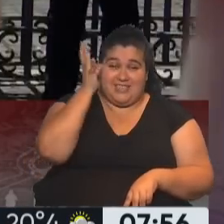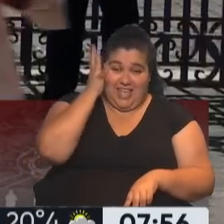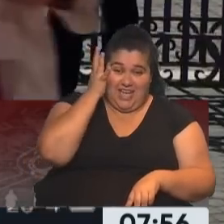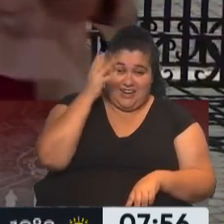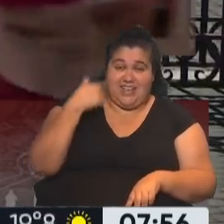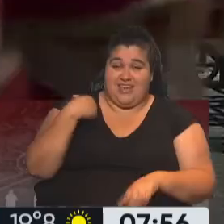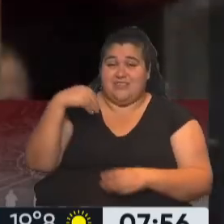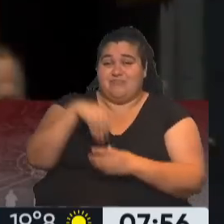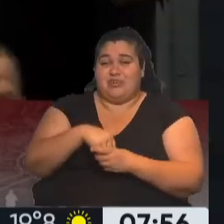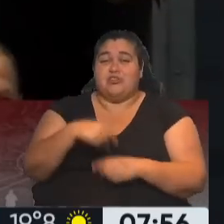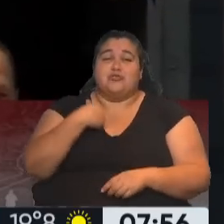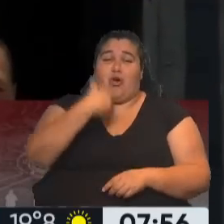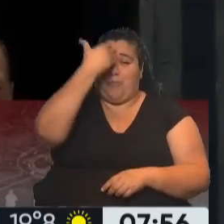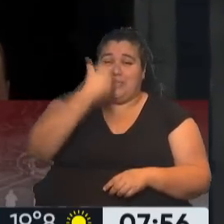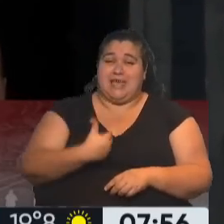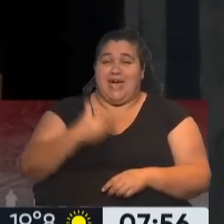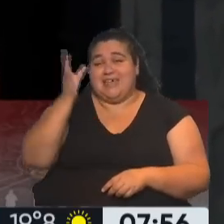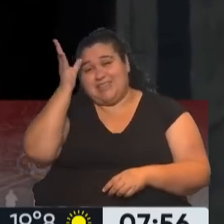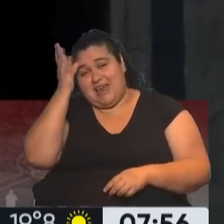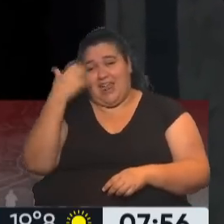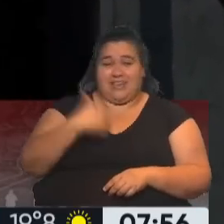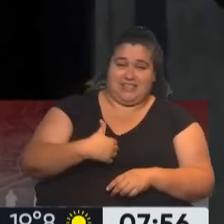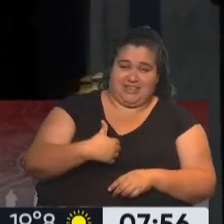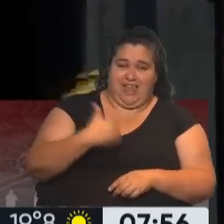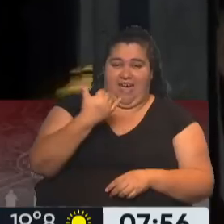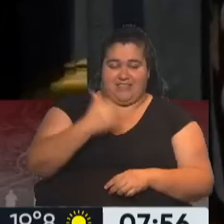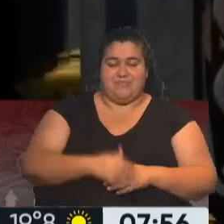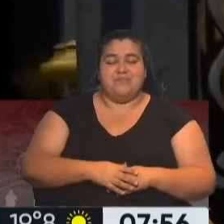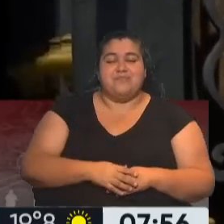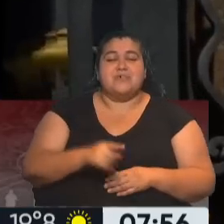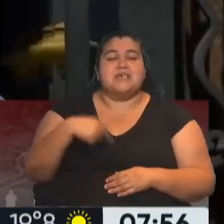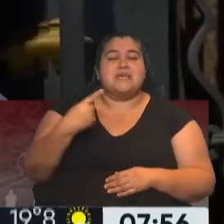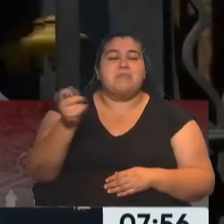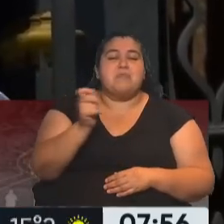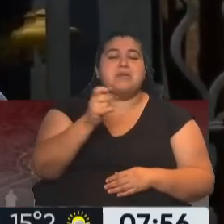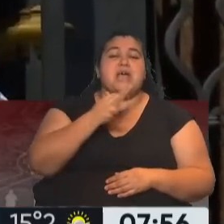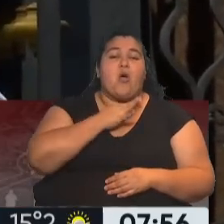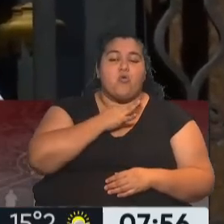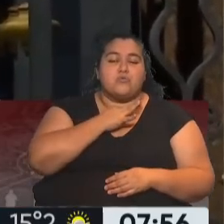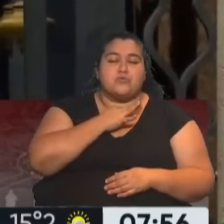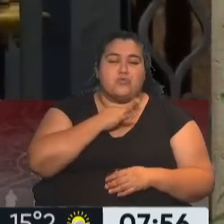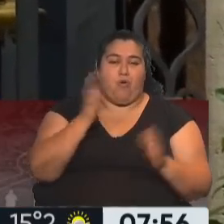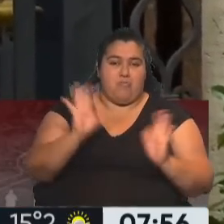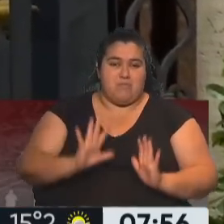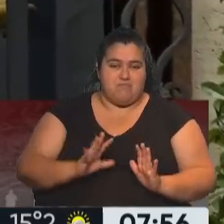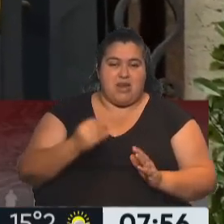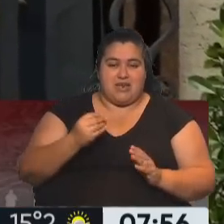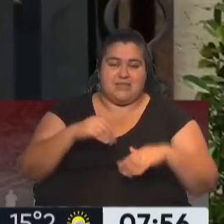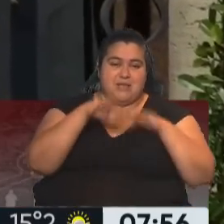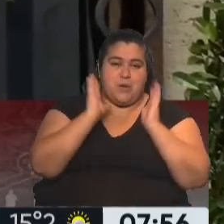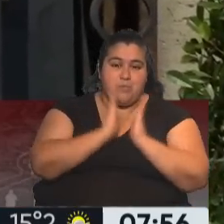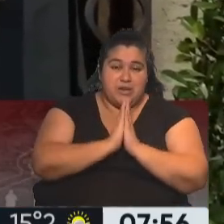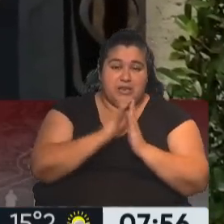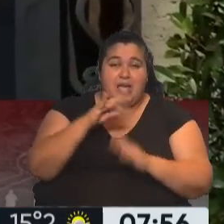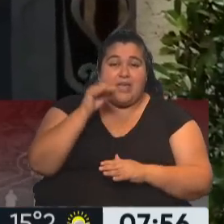soy argentano. Ahí está. Y en agosto se suele hacer esta celebración de la Virgen de las Nieves,